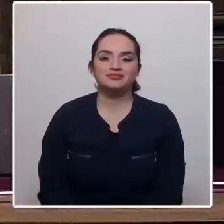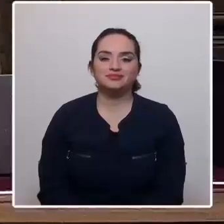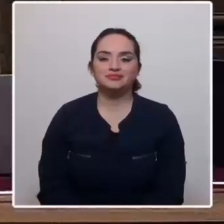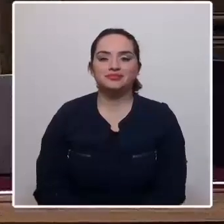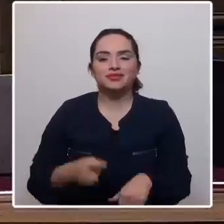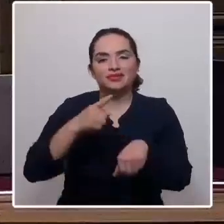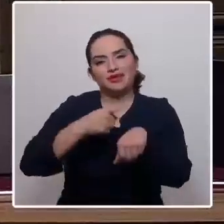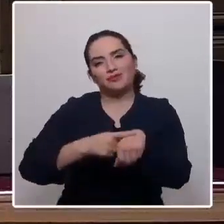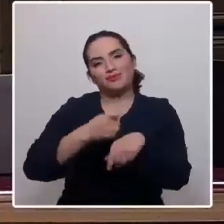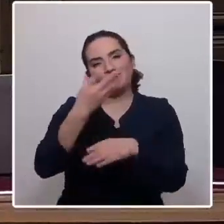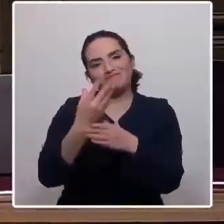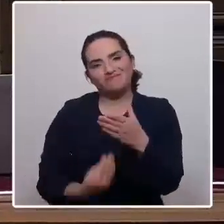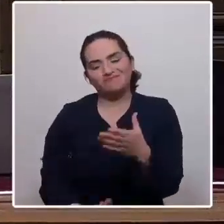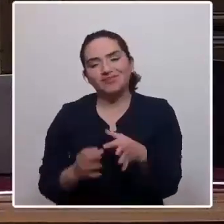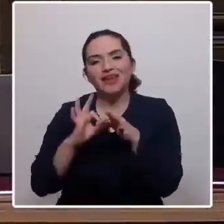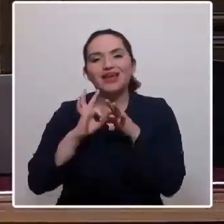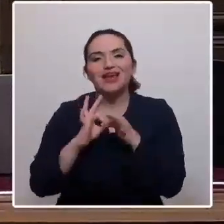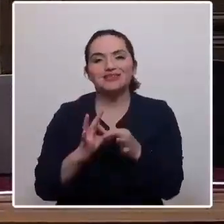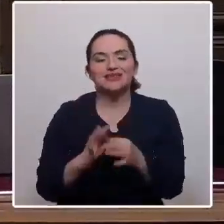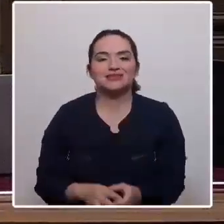Tiempo, gracias.